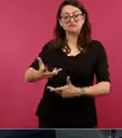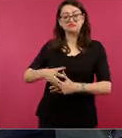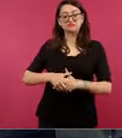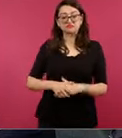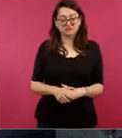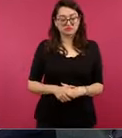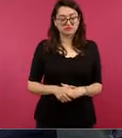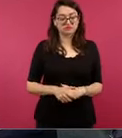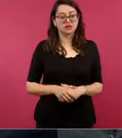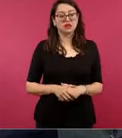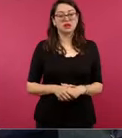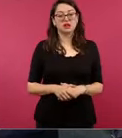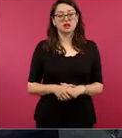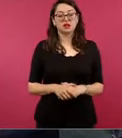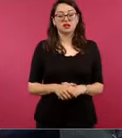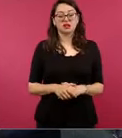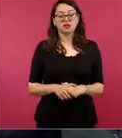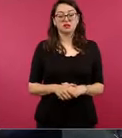a su,